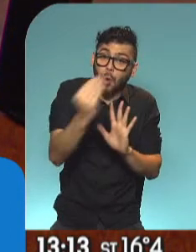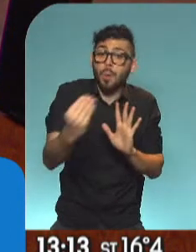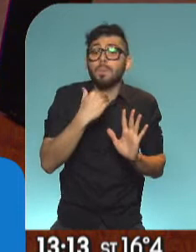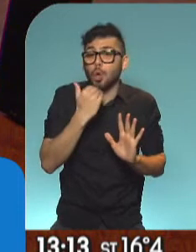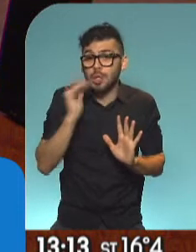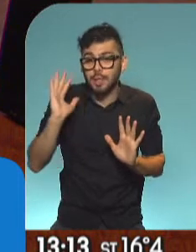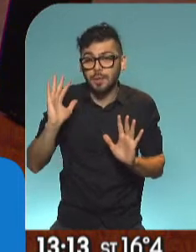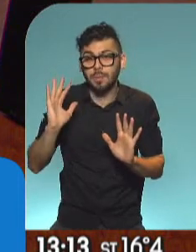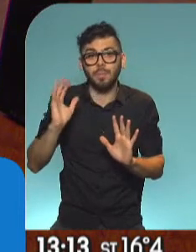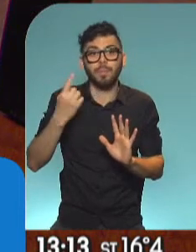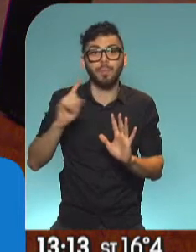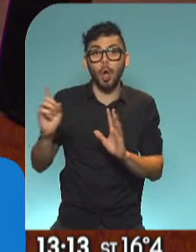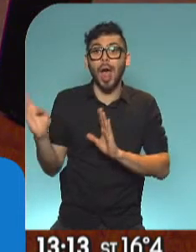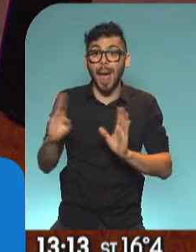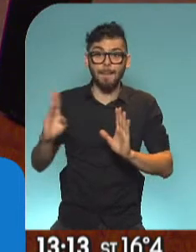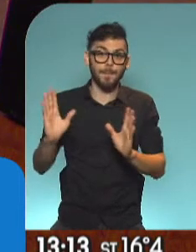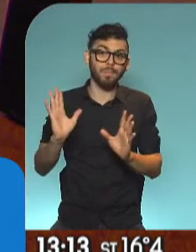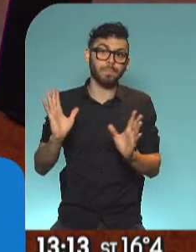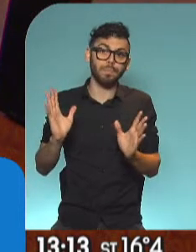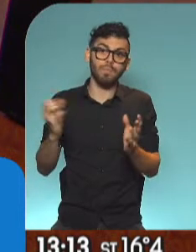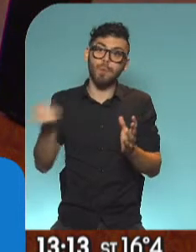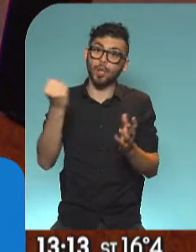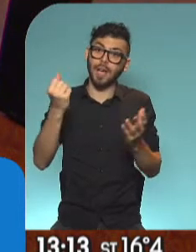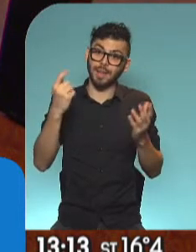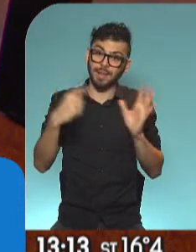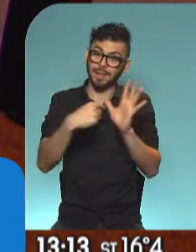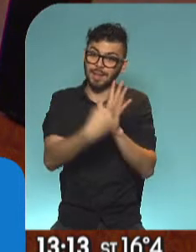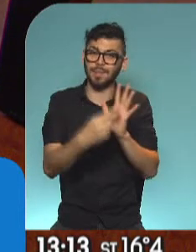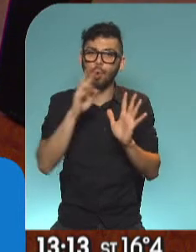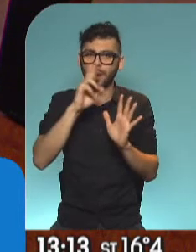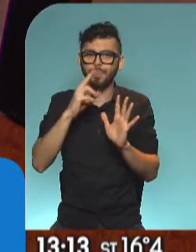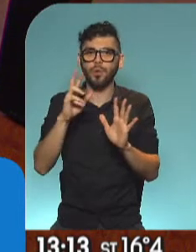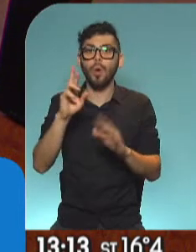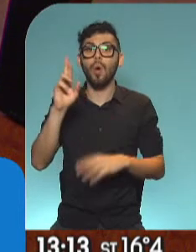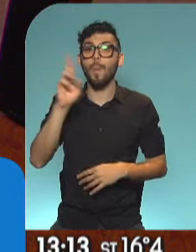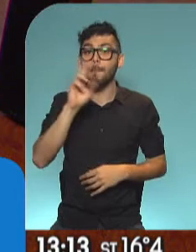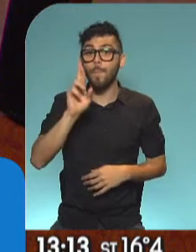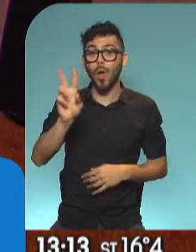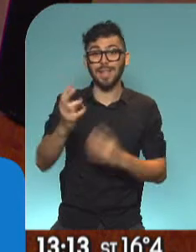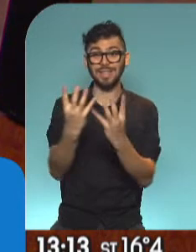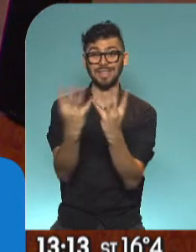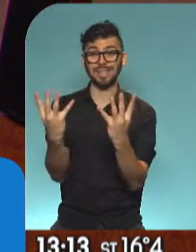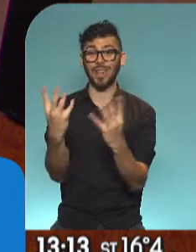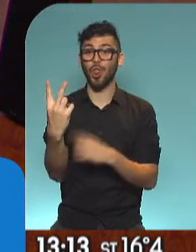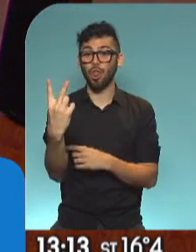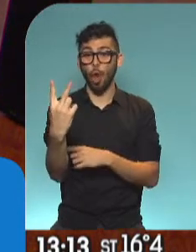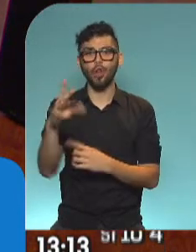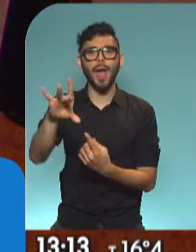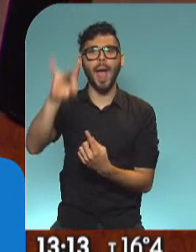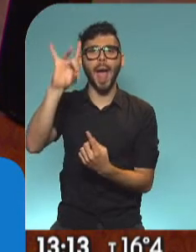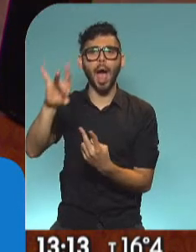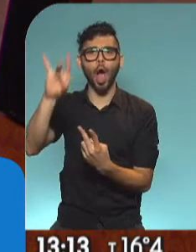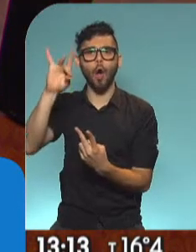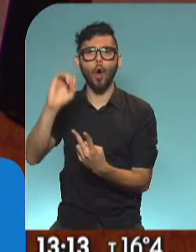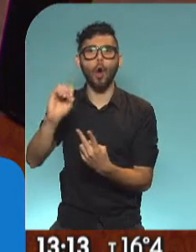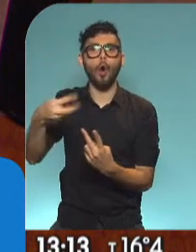una imposición de época para eso. Pero resaltar una cosita, acá las 2 mujeres fueron nominadas por Barack Obama, digo, por